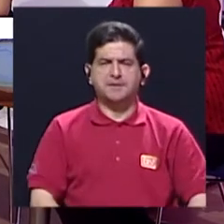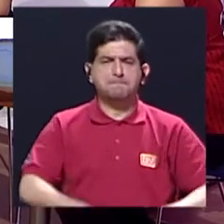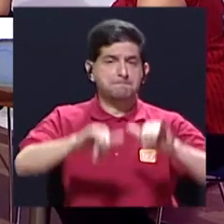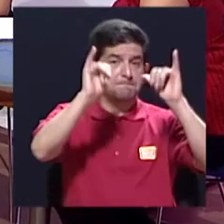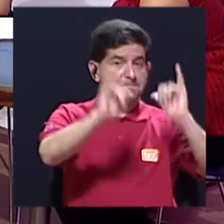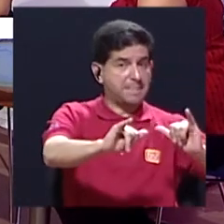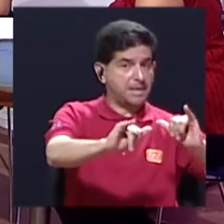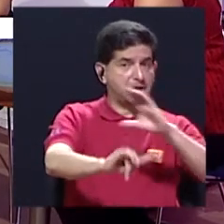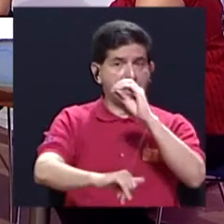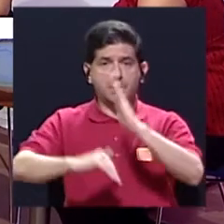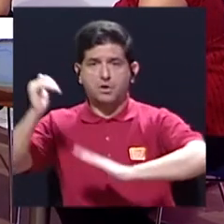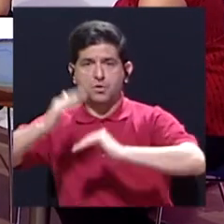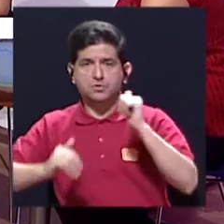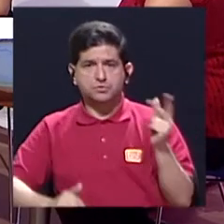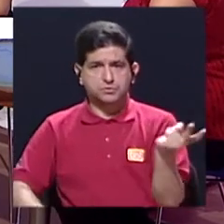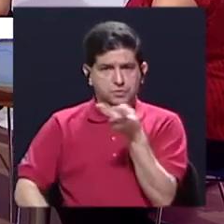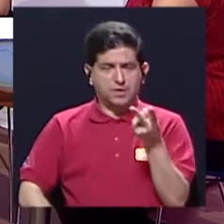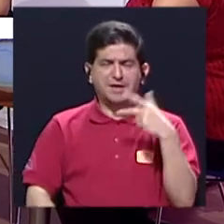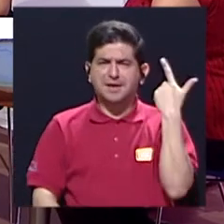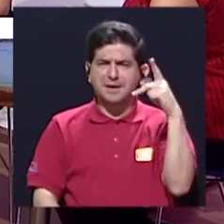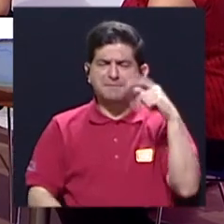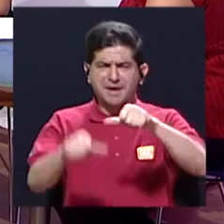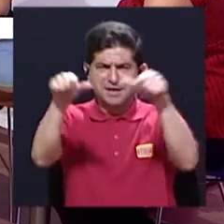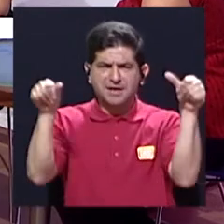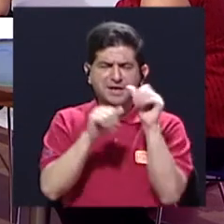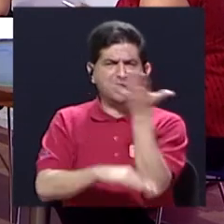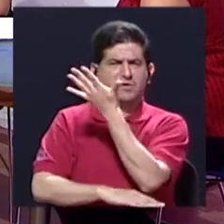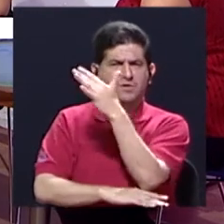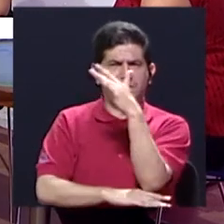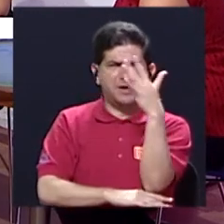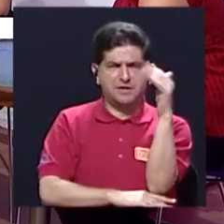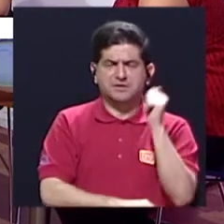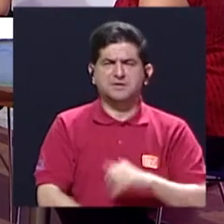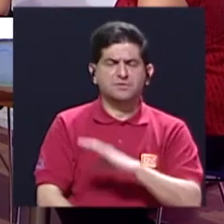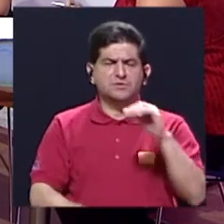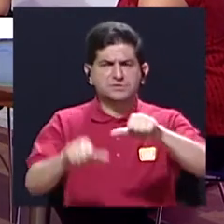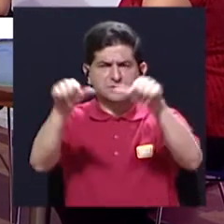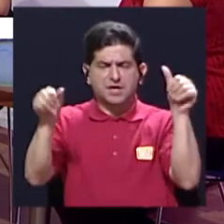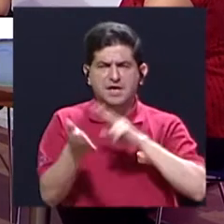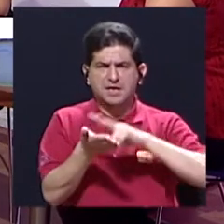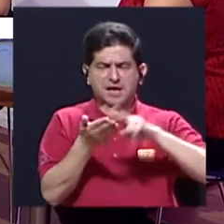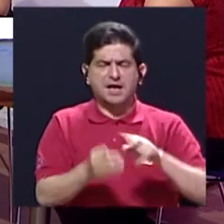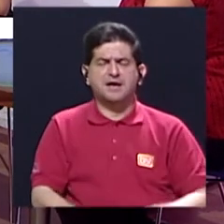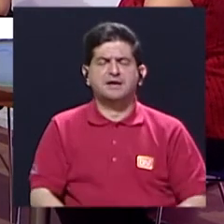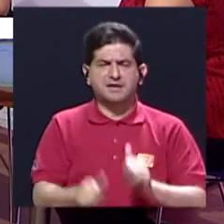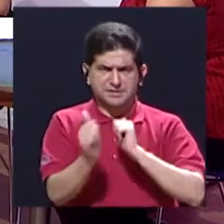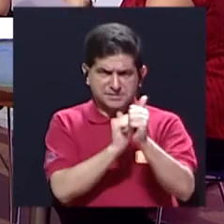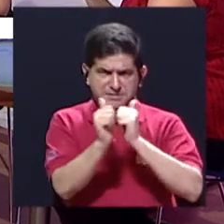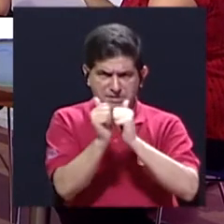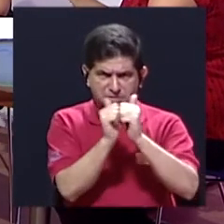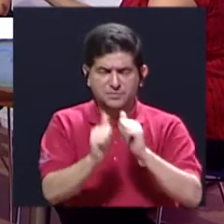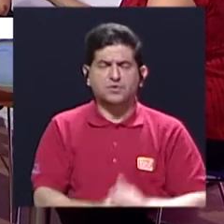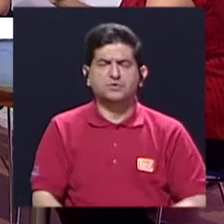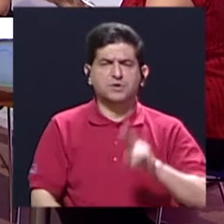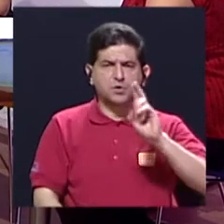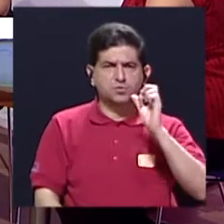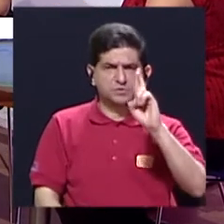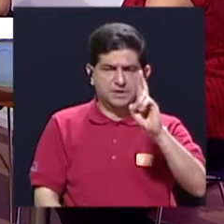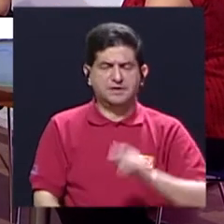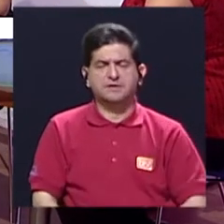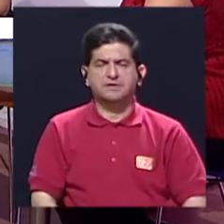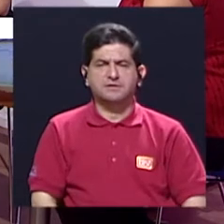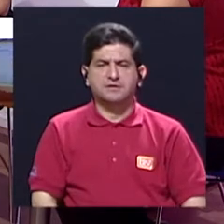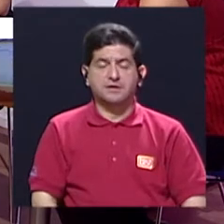Conservar o construir, ¿corren peligro las zonas de bosque y zonas verdes en las instalaciones deportivas de la UCR? Lo que nos ha